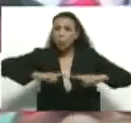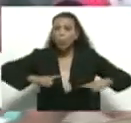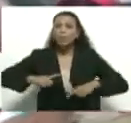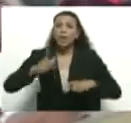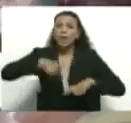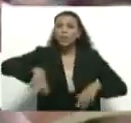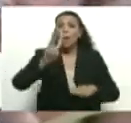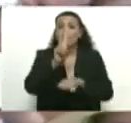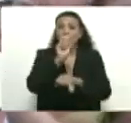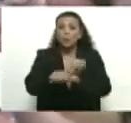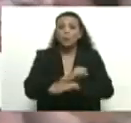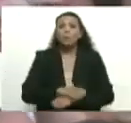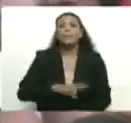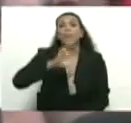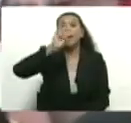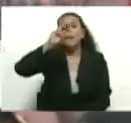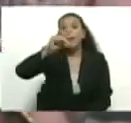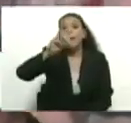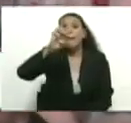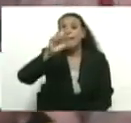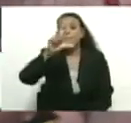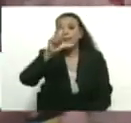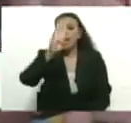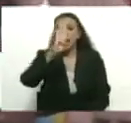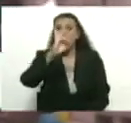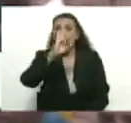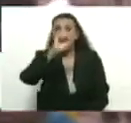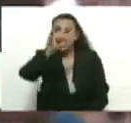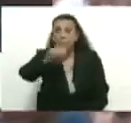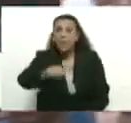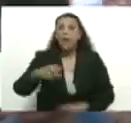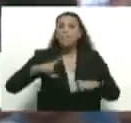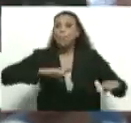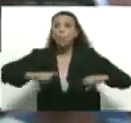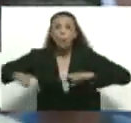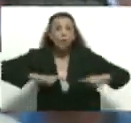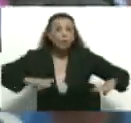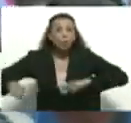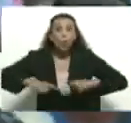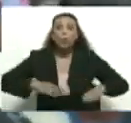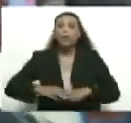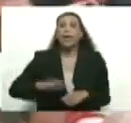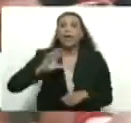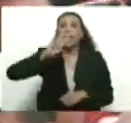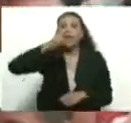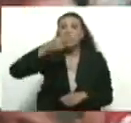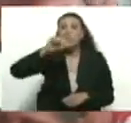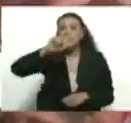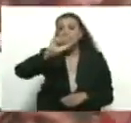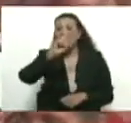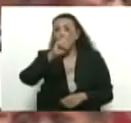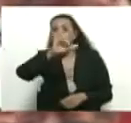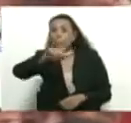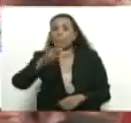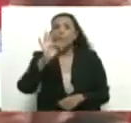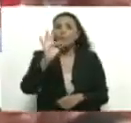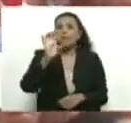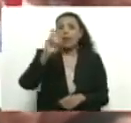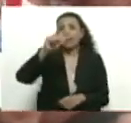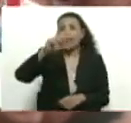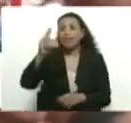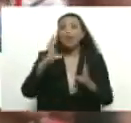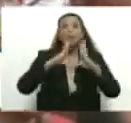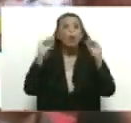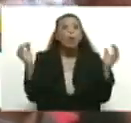esta parroquia, Mervin Maldonado, a Movilización, Nahum Fernández, y a todo el